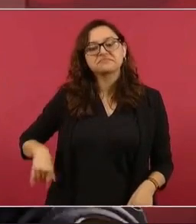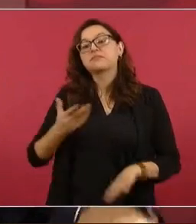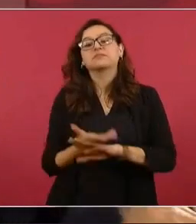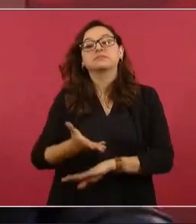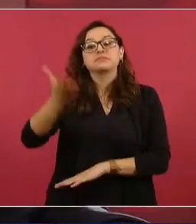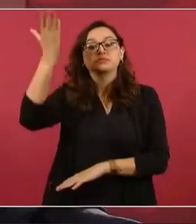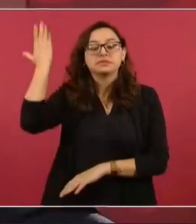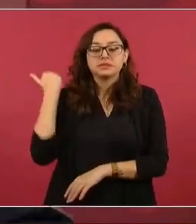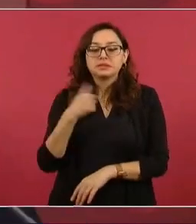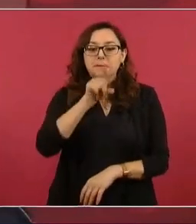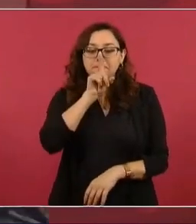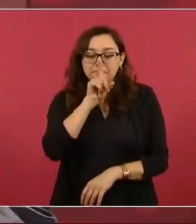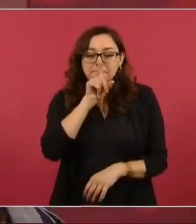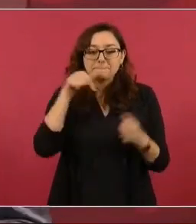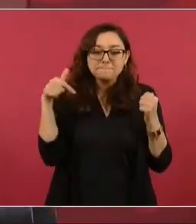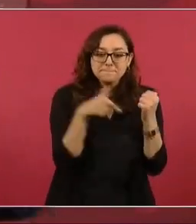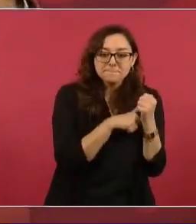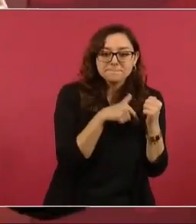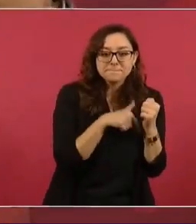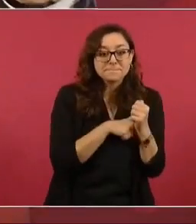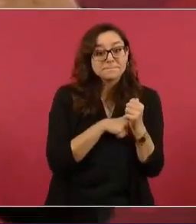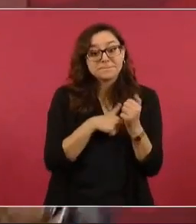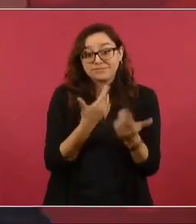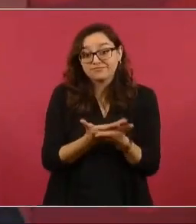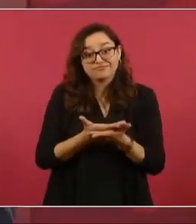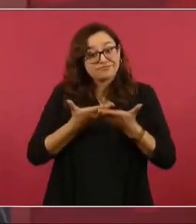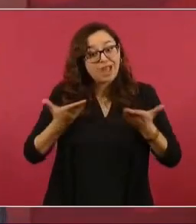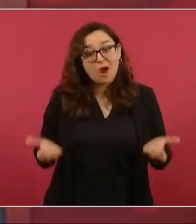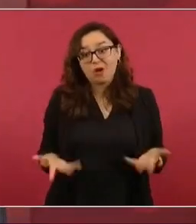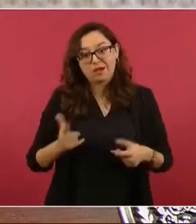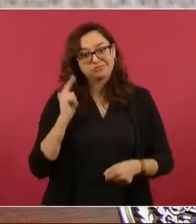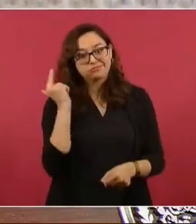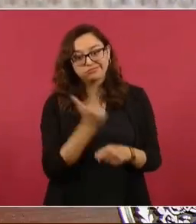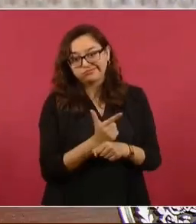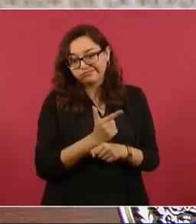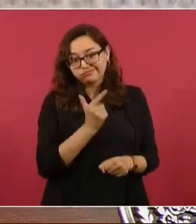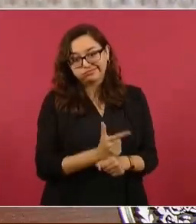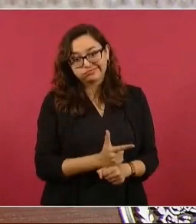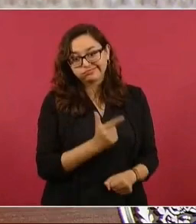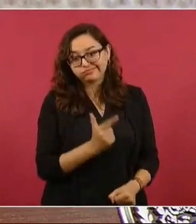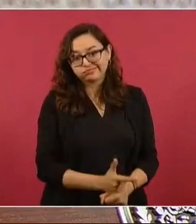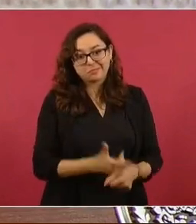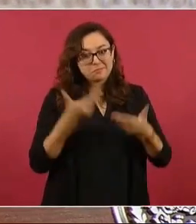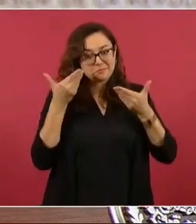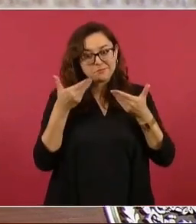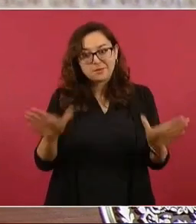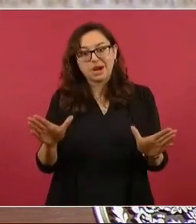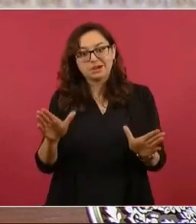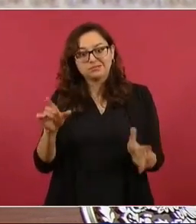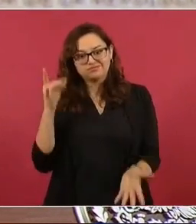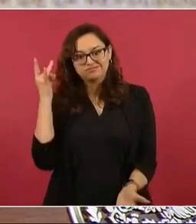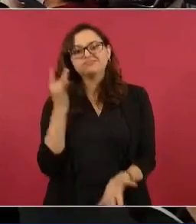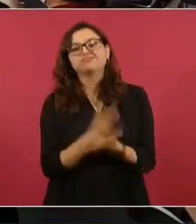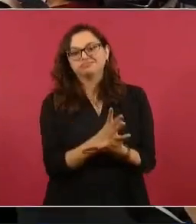ocultas y ahora se están ventilando.